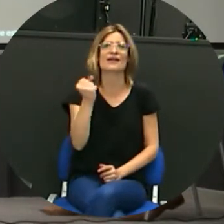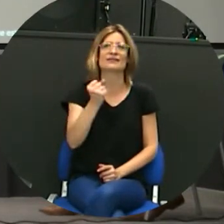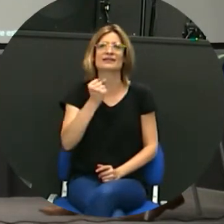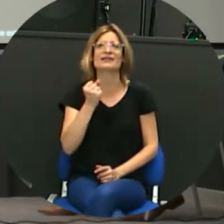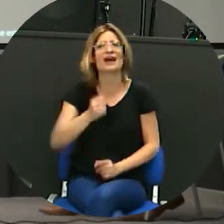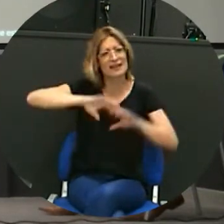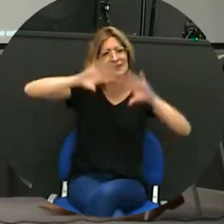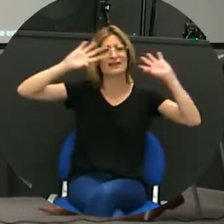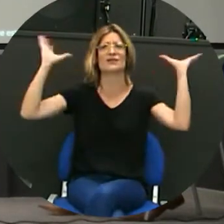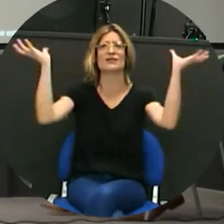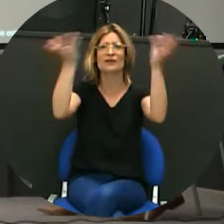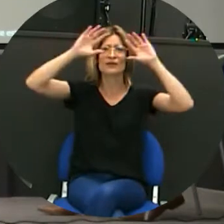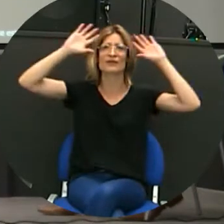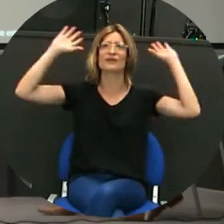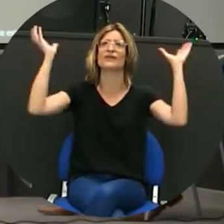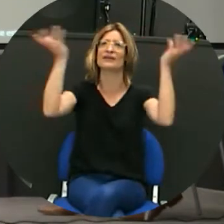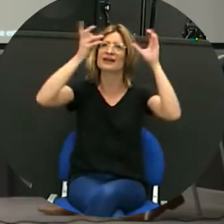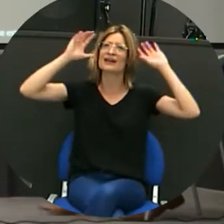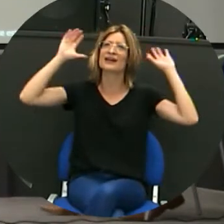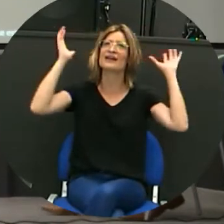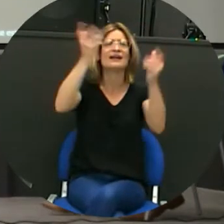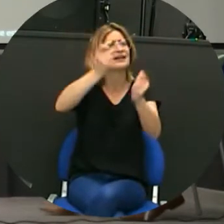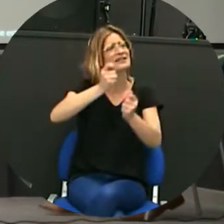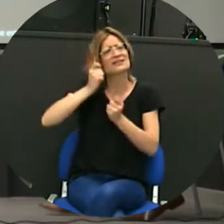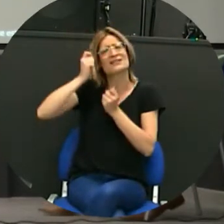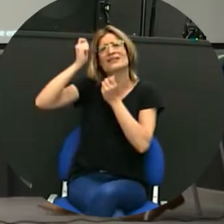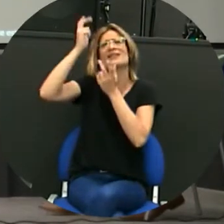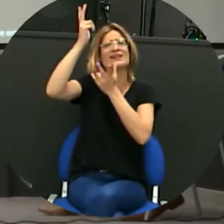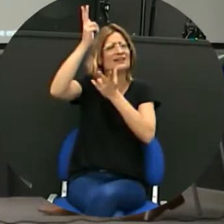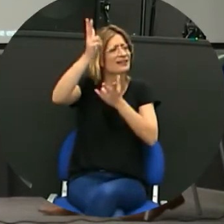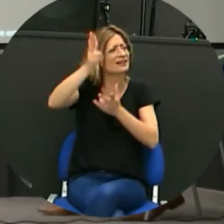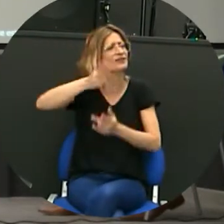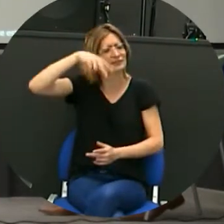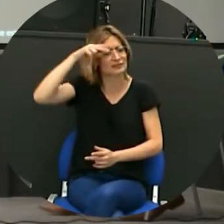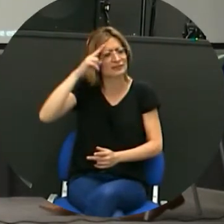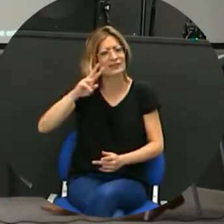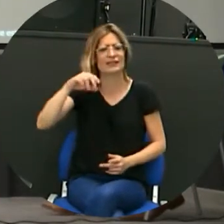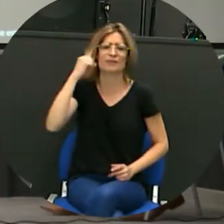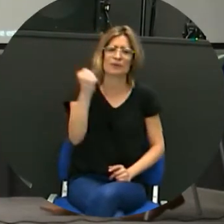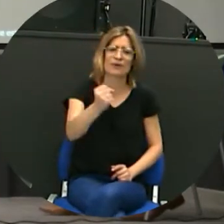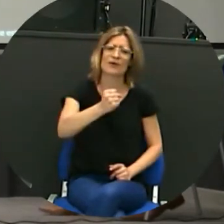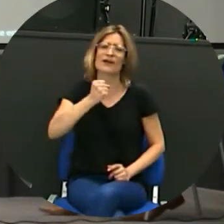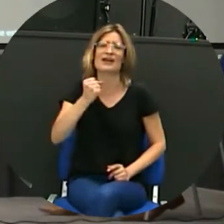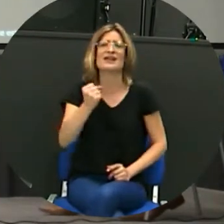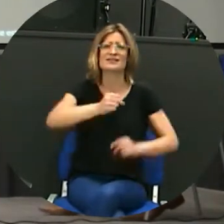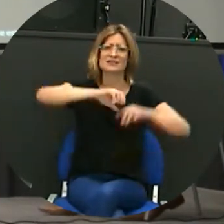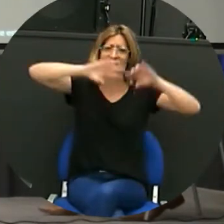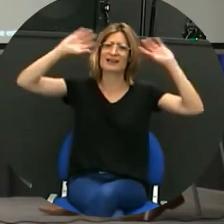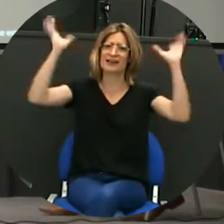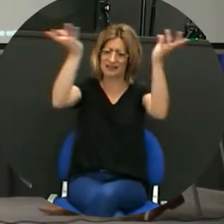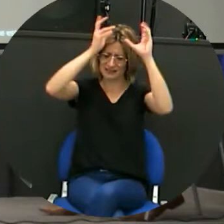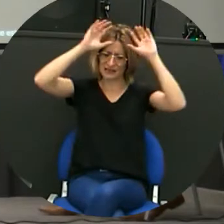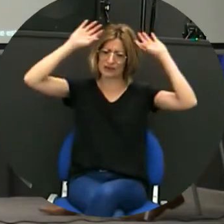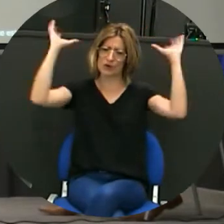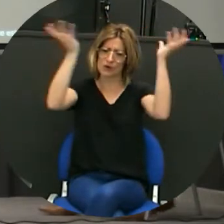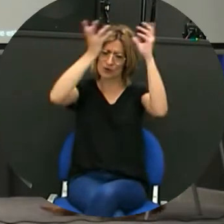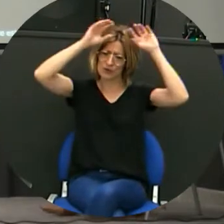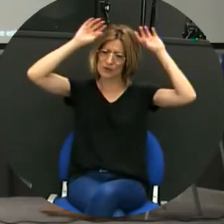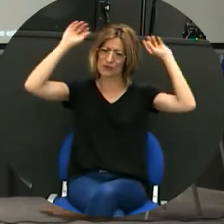poder, sea la gloria, sea la honra y el poder, sea